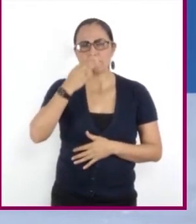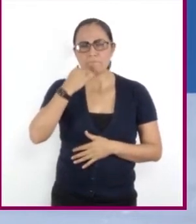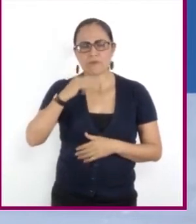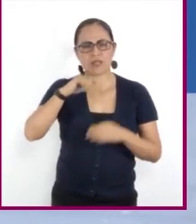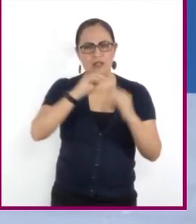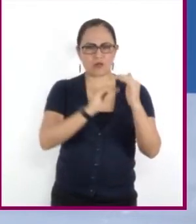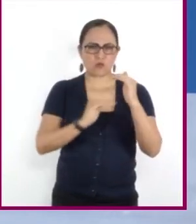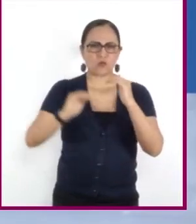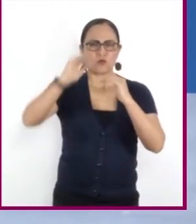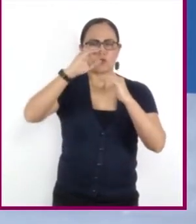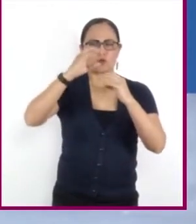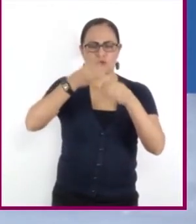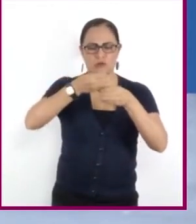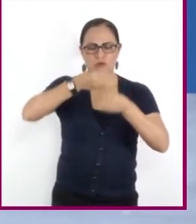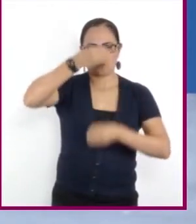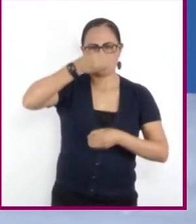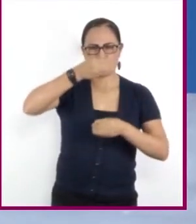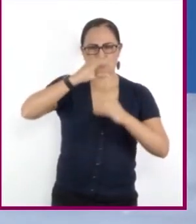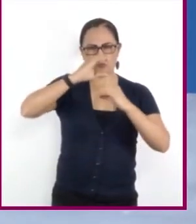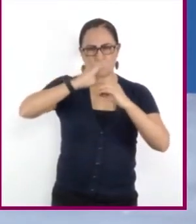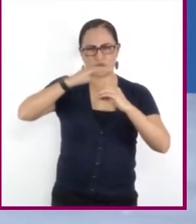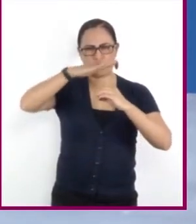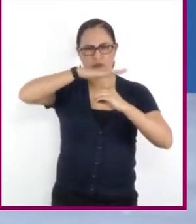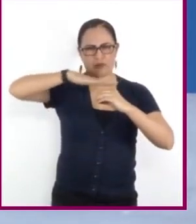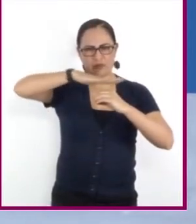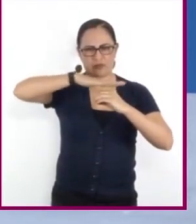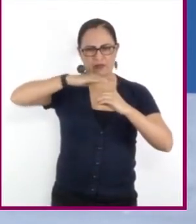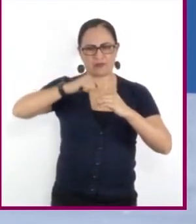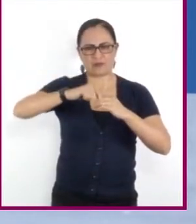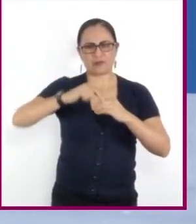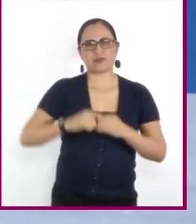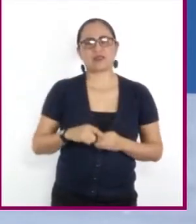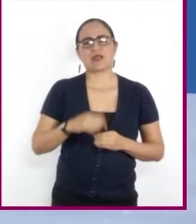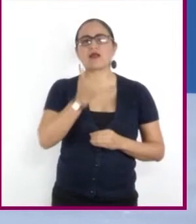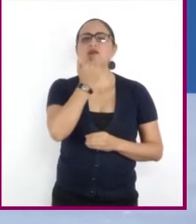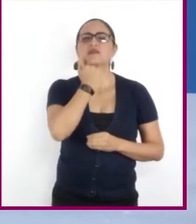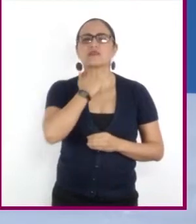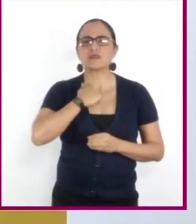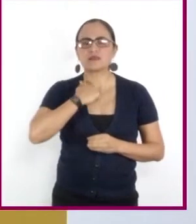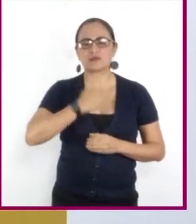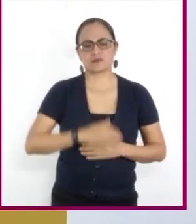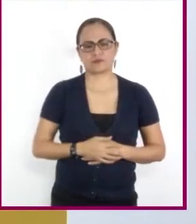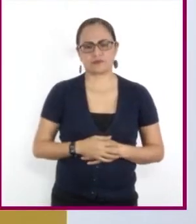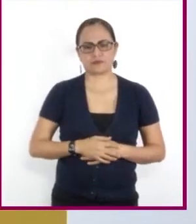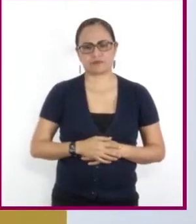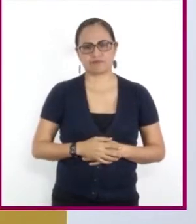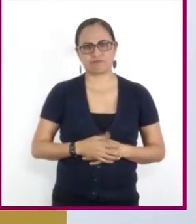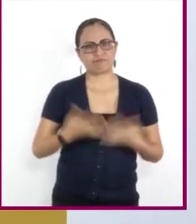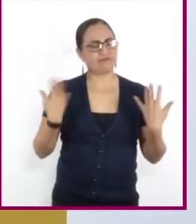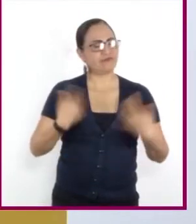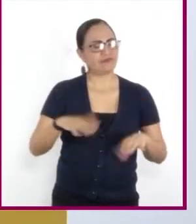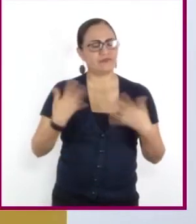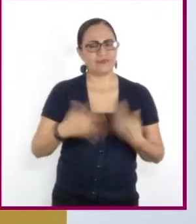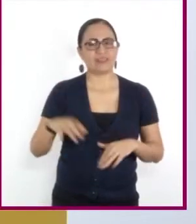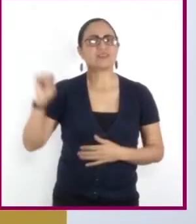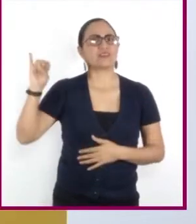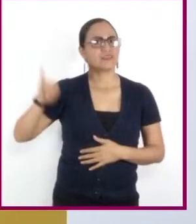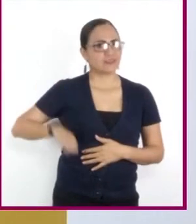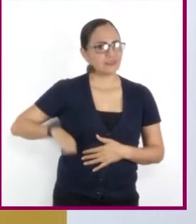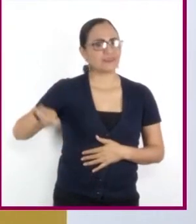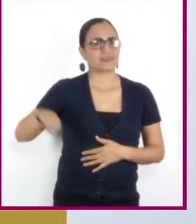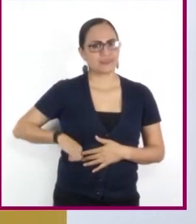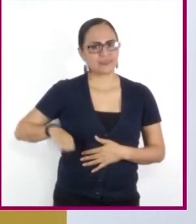que se encuentra en la parte superior, en este caso es el alcohol. Fascinante, maestra.